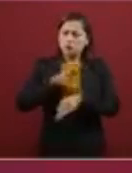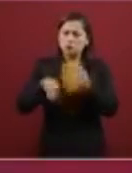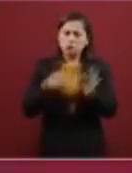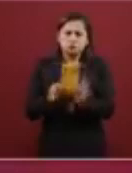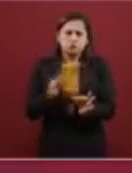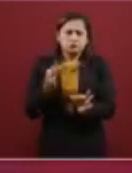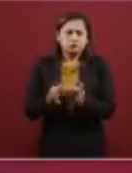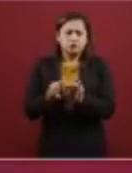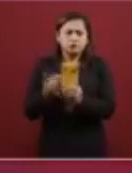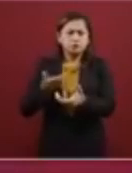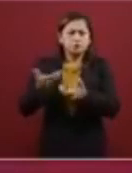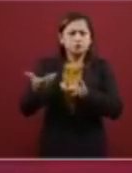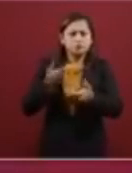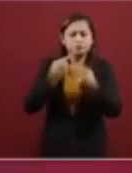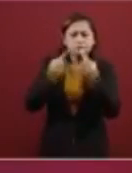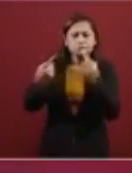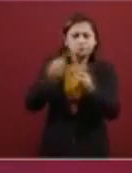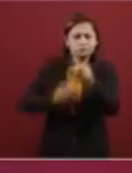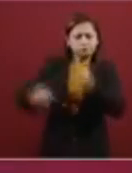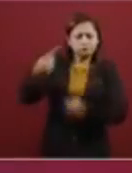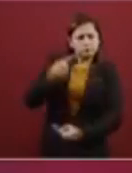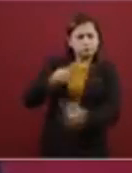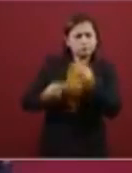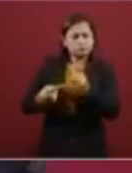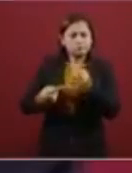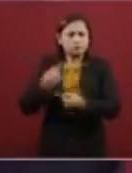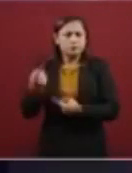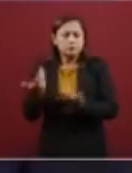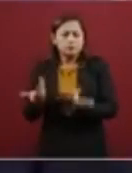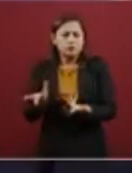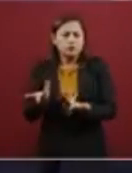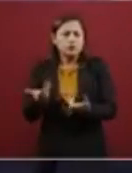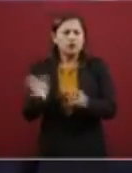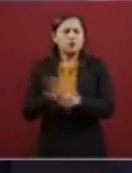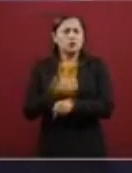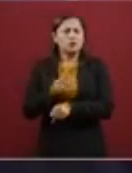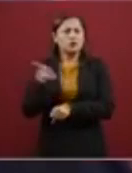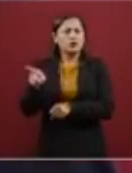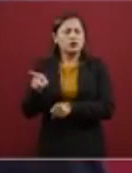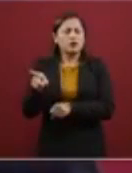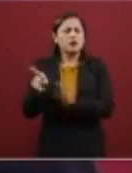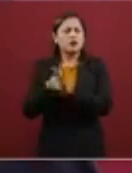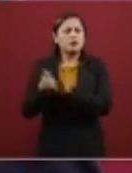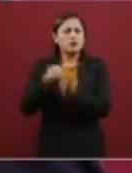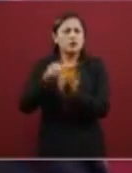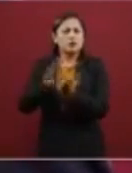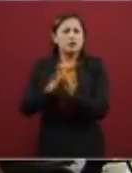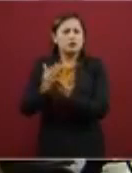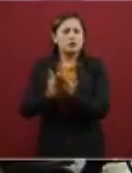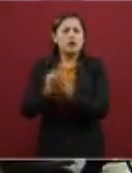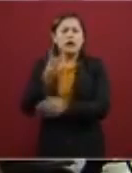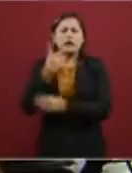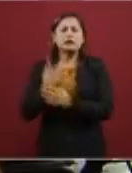circular. Entonces, ¿por qué ellos sí pueden plantear que haya